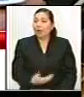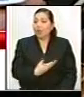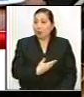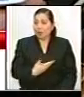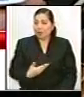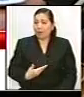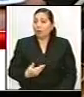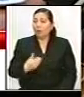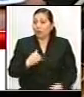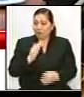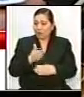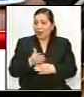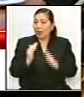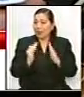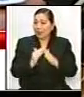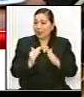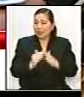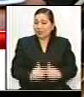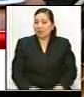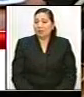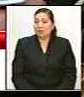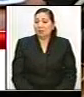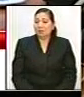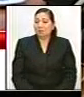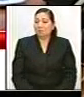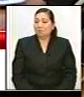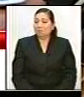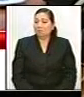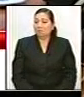mío. Los señores del clero